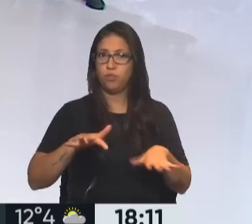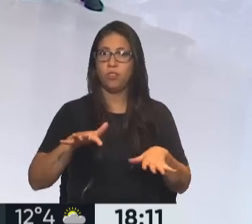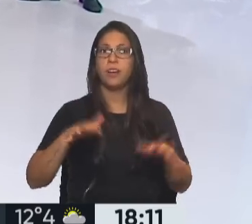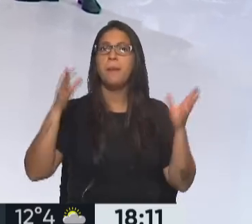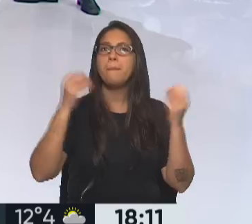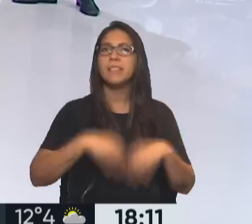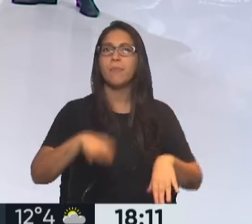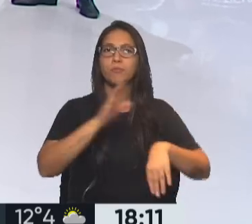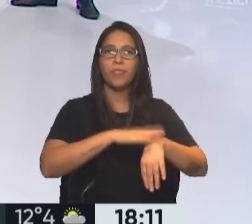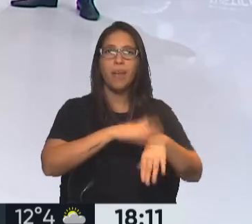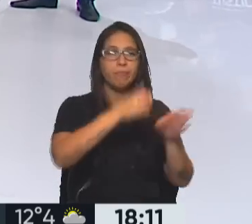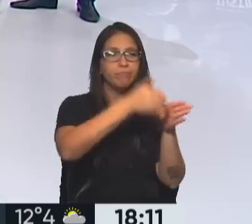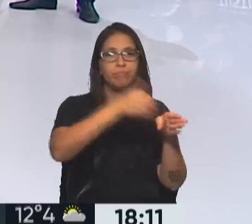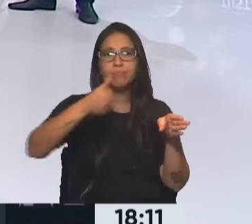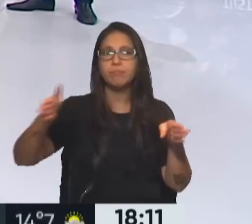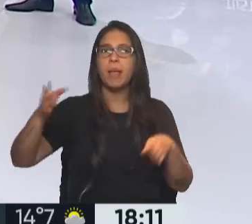esta cronología.